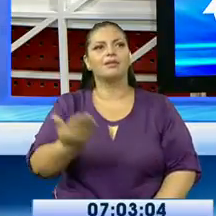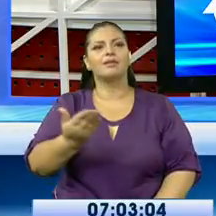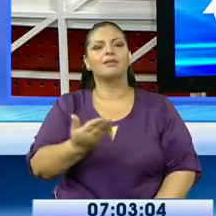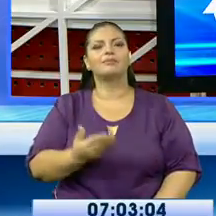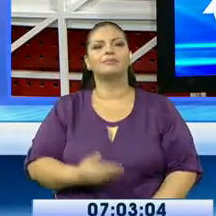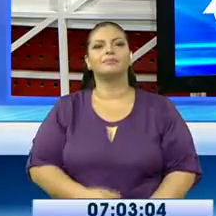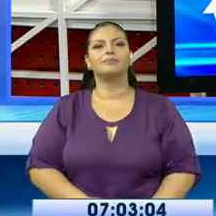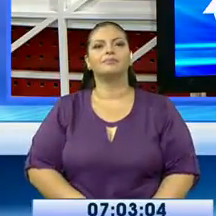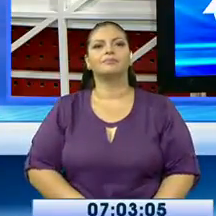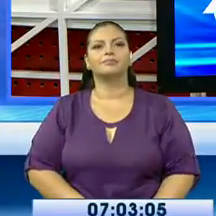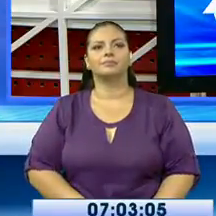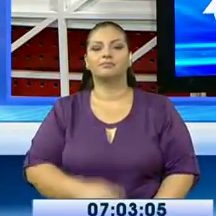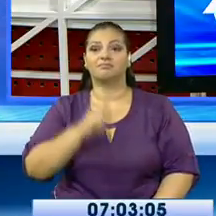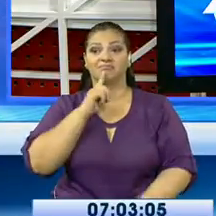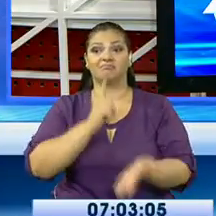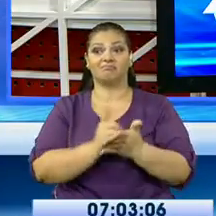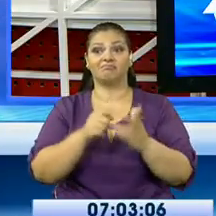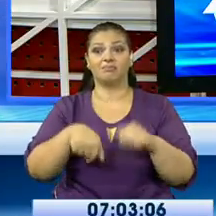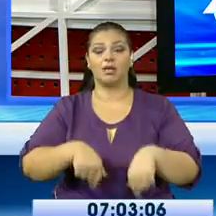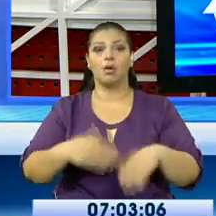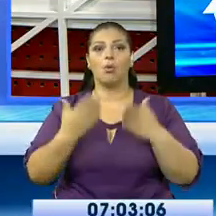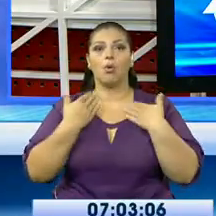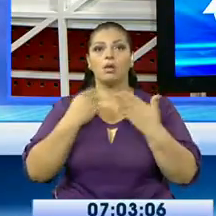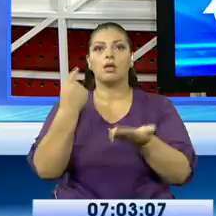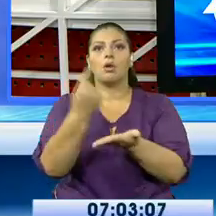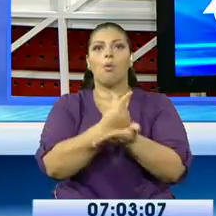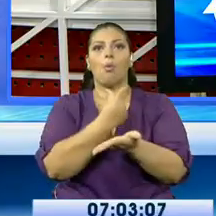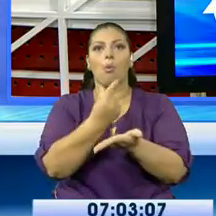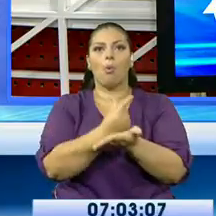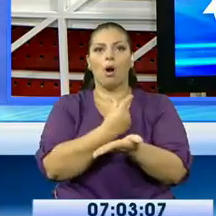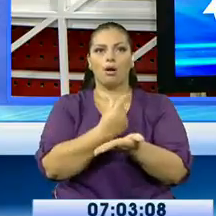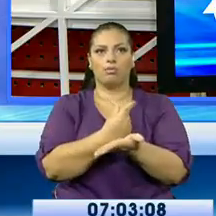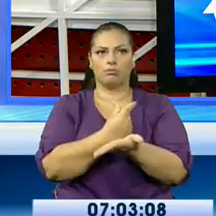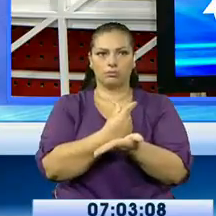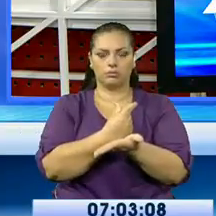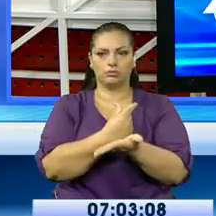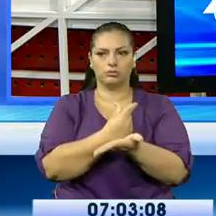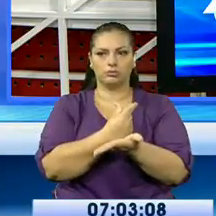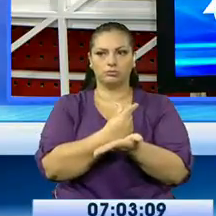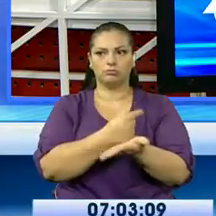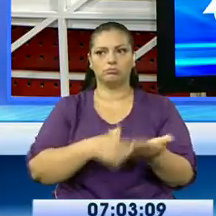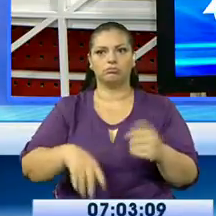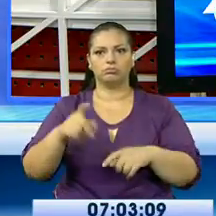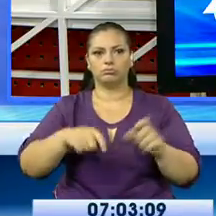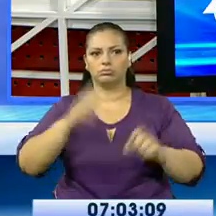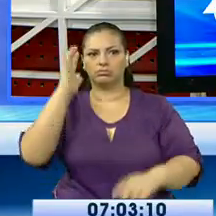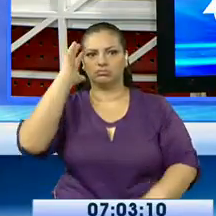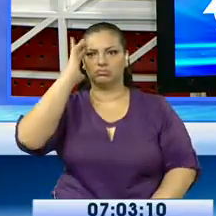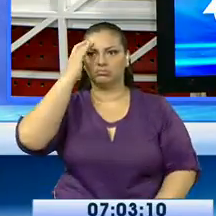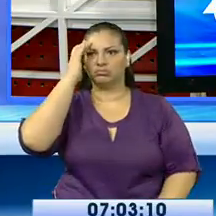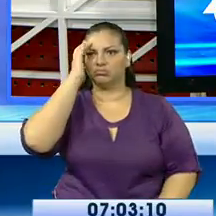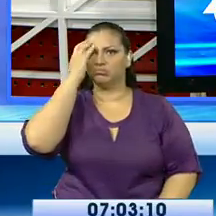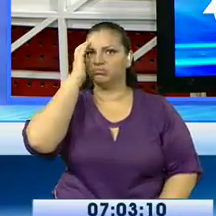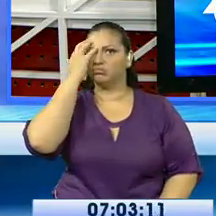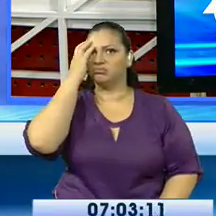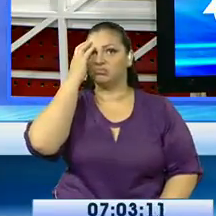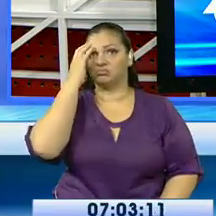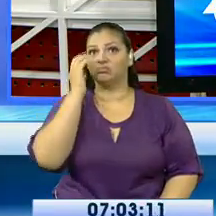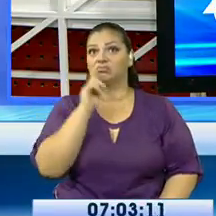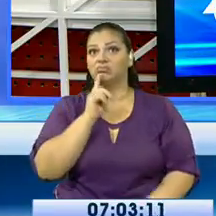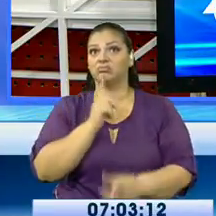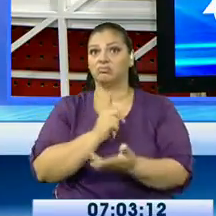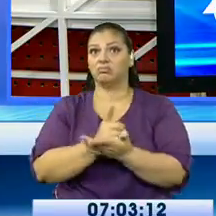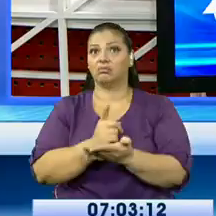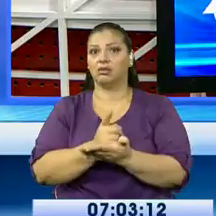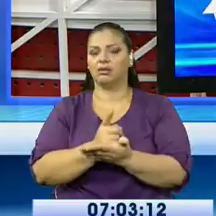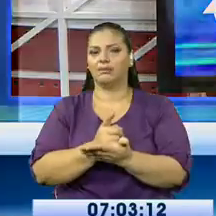televidentes. Consternados se encuentran los habitantes de este sector, y no es para menos, tras el asesinato